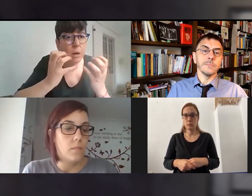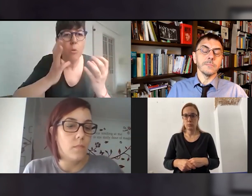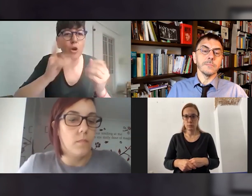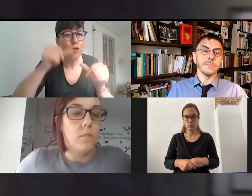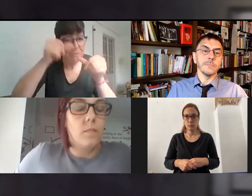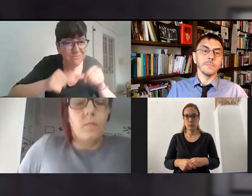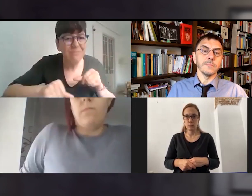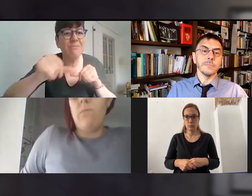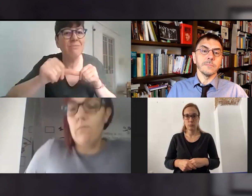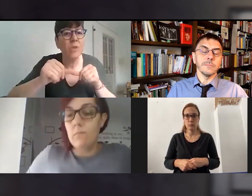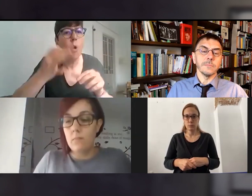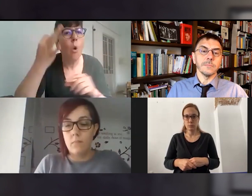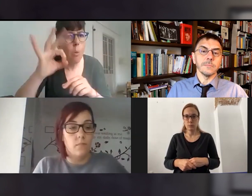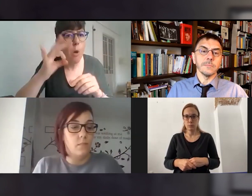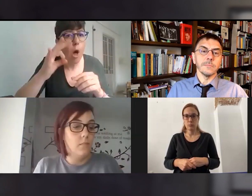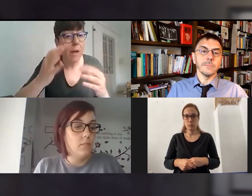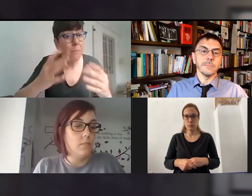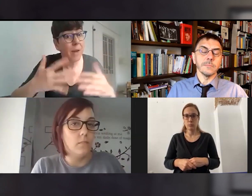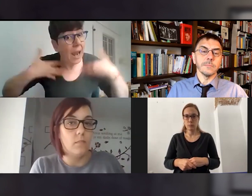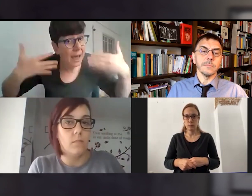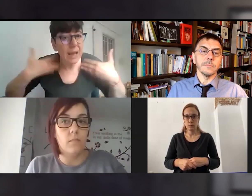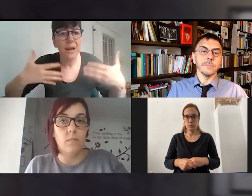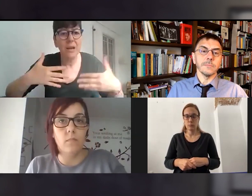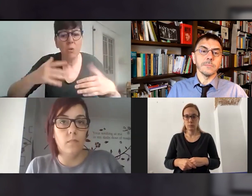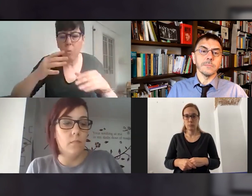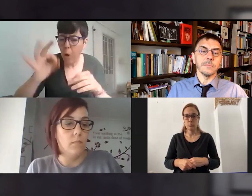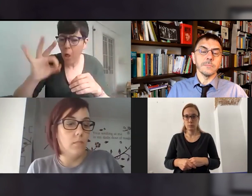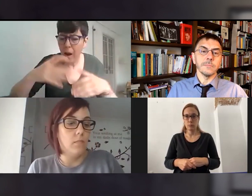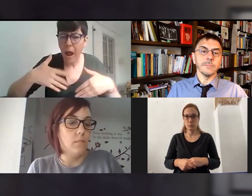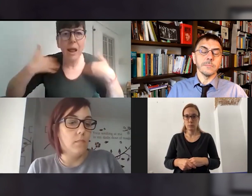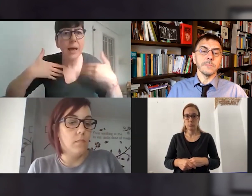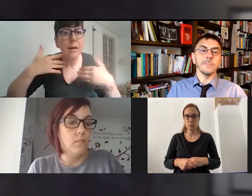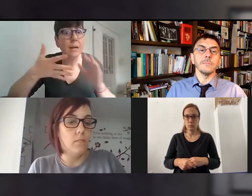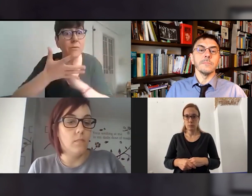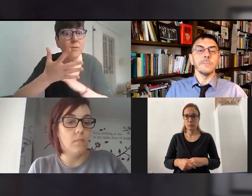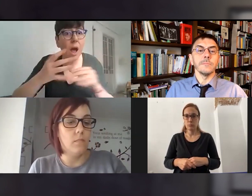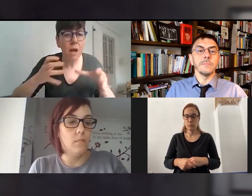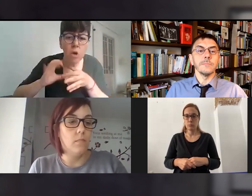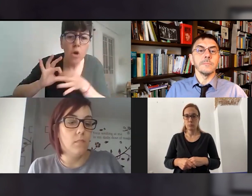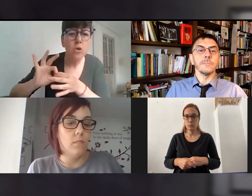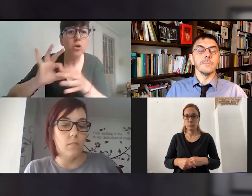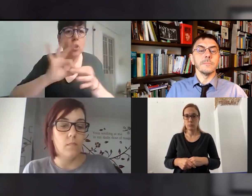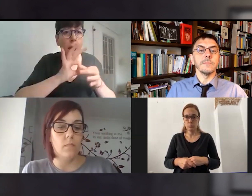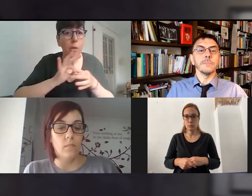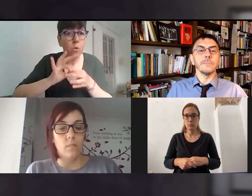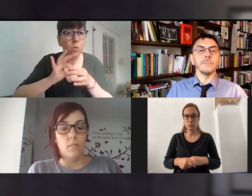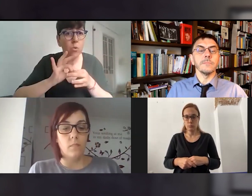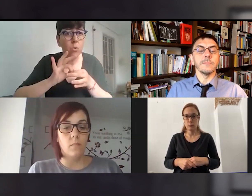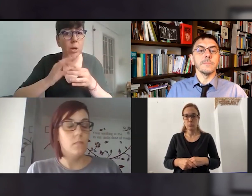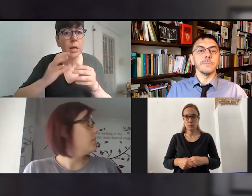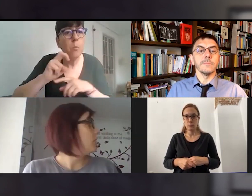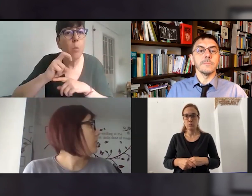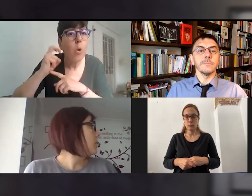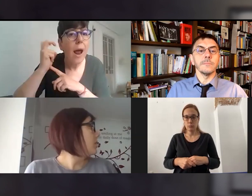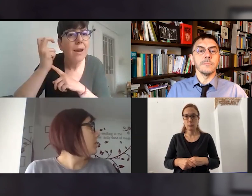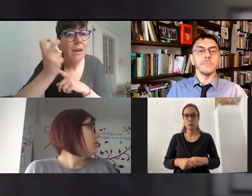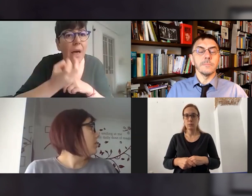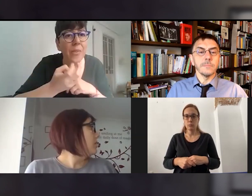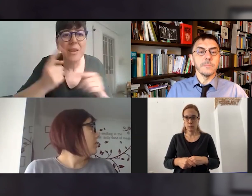estamos todos cansados. Y resulta un poco triste, porque lo que nos viene ahora, necesitamos un Podemos y un Podem